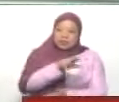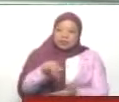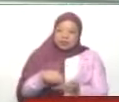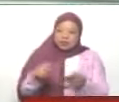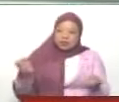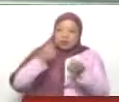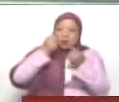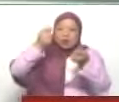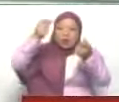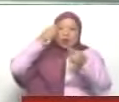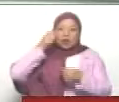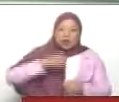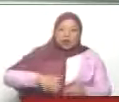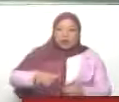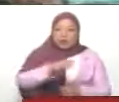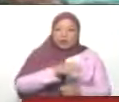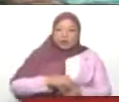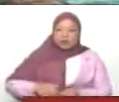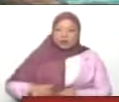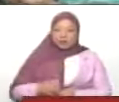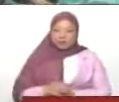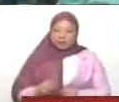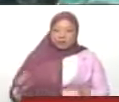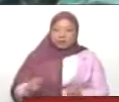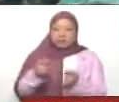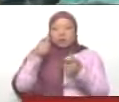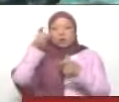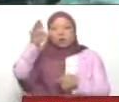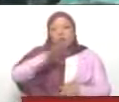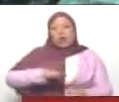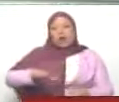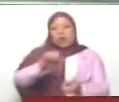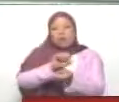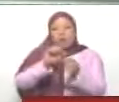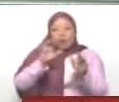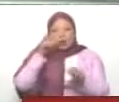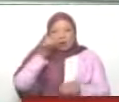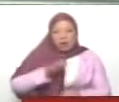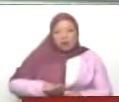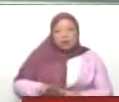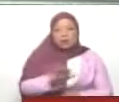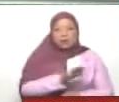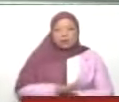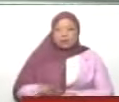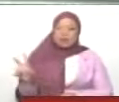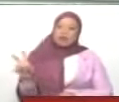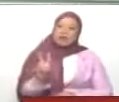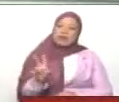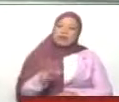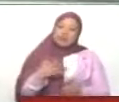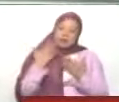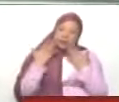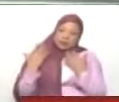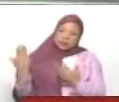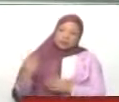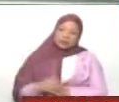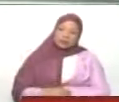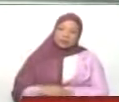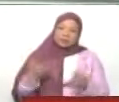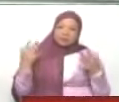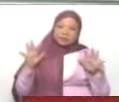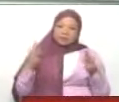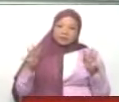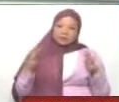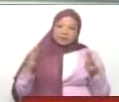nacional. Que arrullamos a los niños con el himno nacional. Esa es Venezuela. Esa es